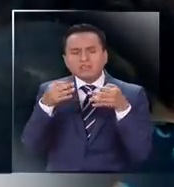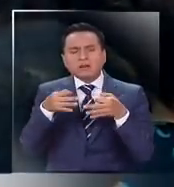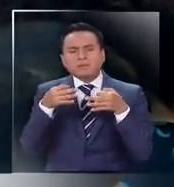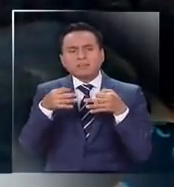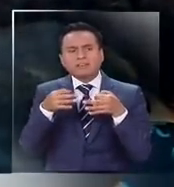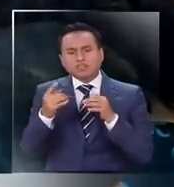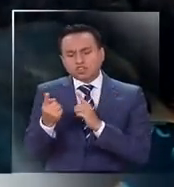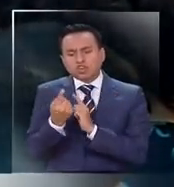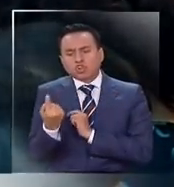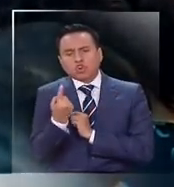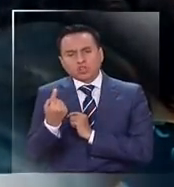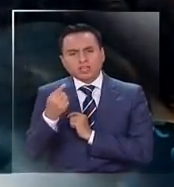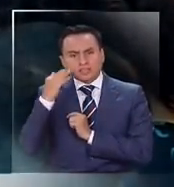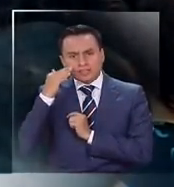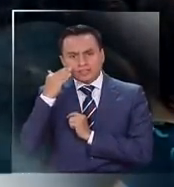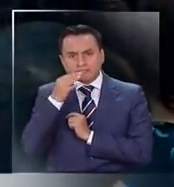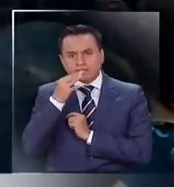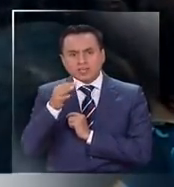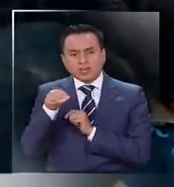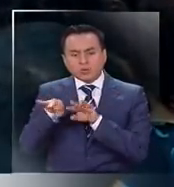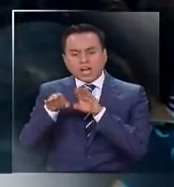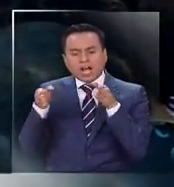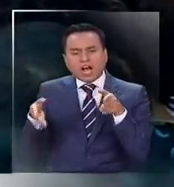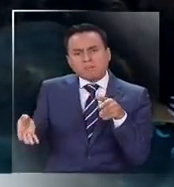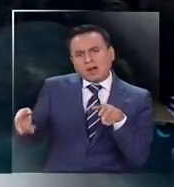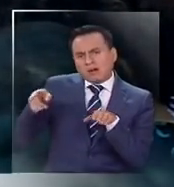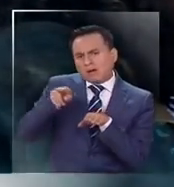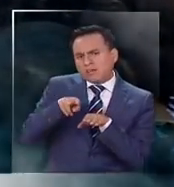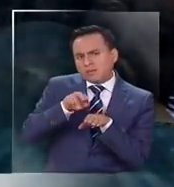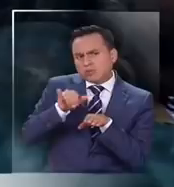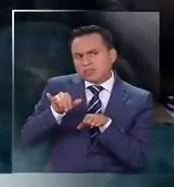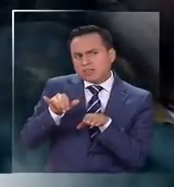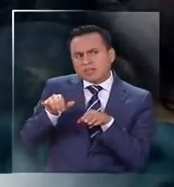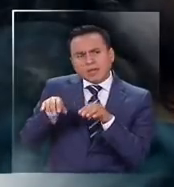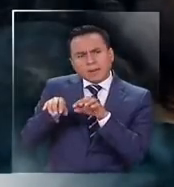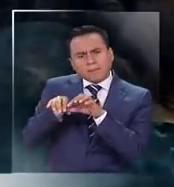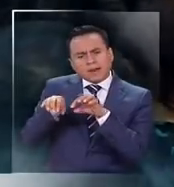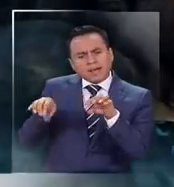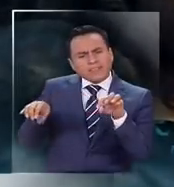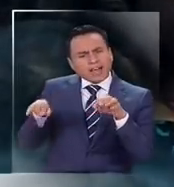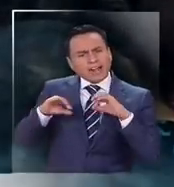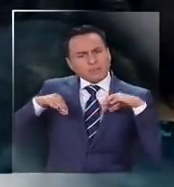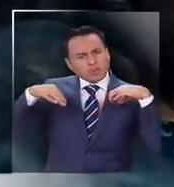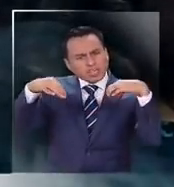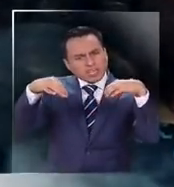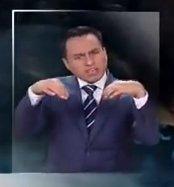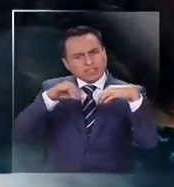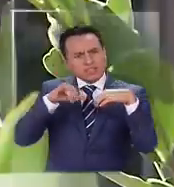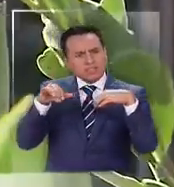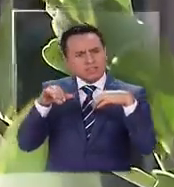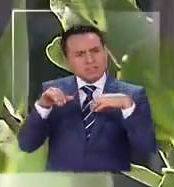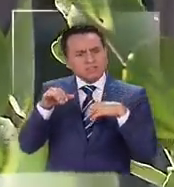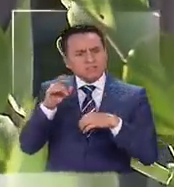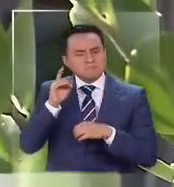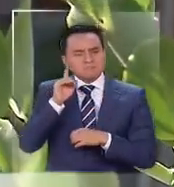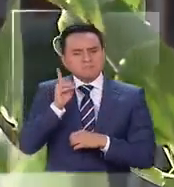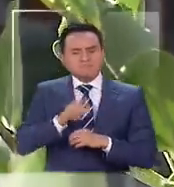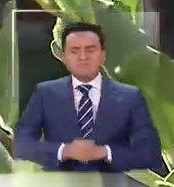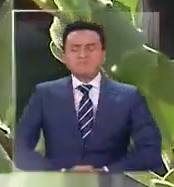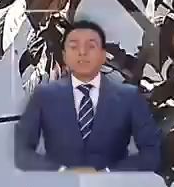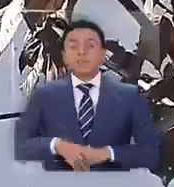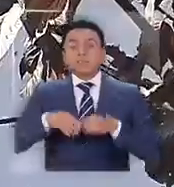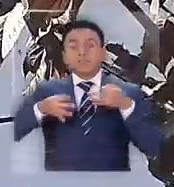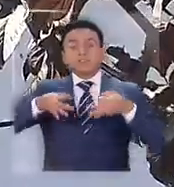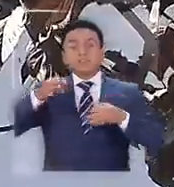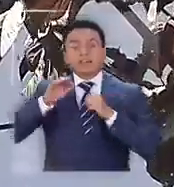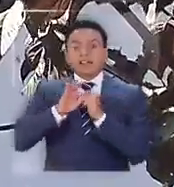queda solo con la menor, que la acuesta en una cama, que olvida poner la baranda de ese camarote y que siente un golpe. El fiscal agregó que